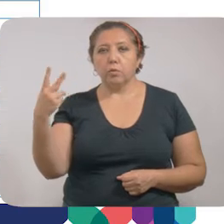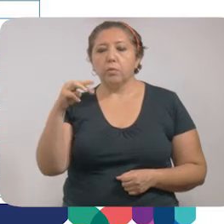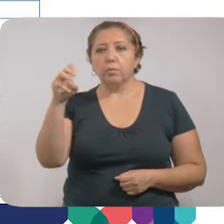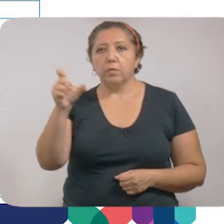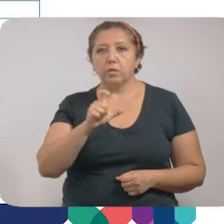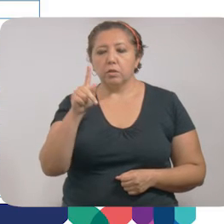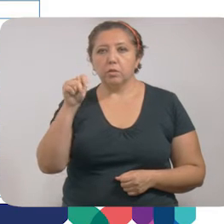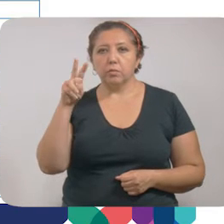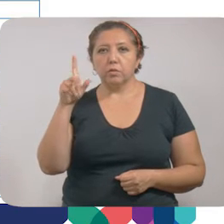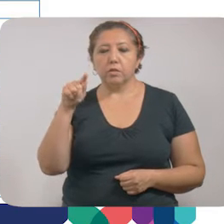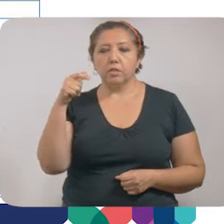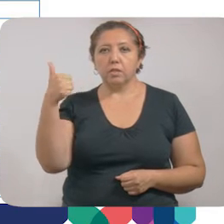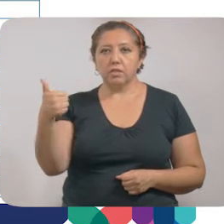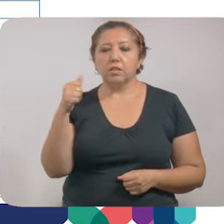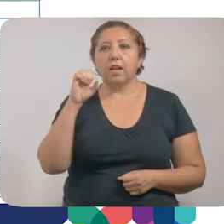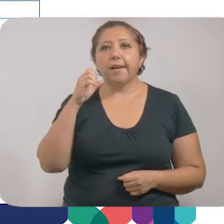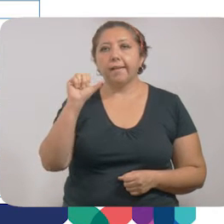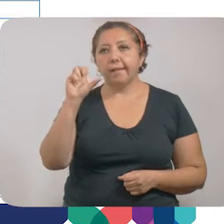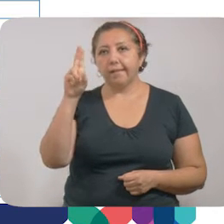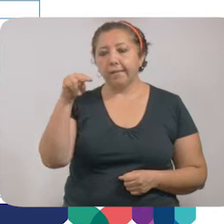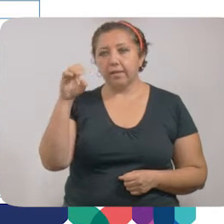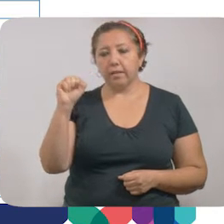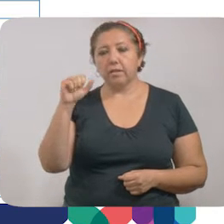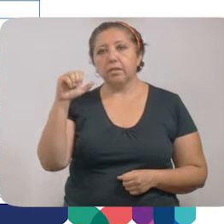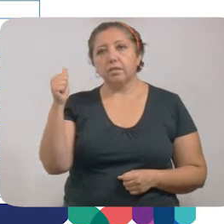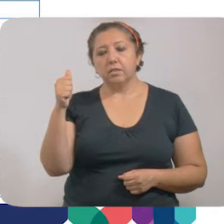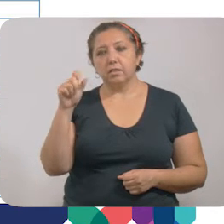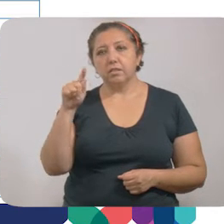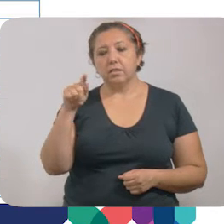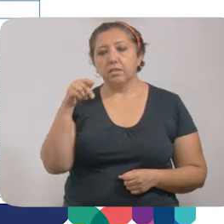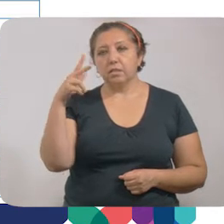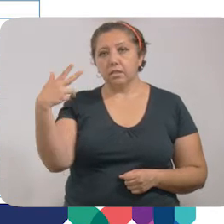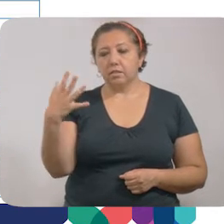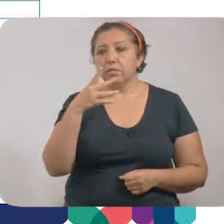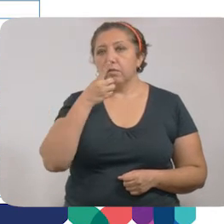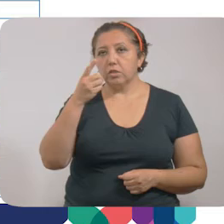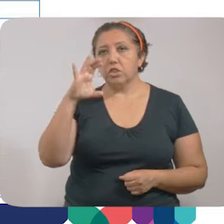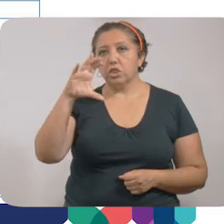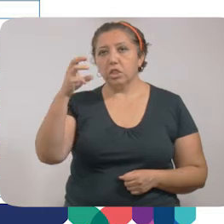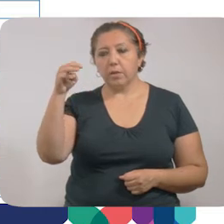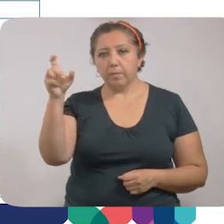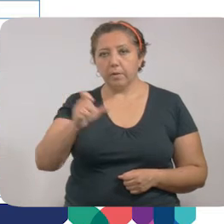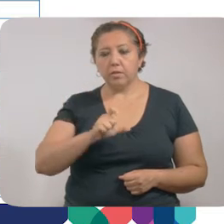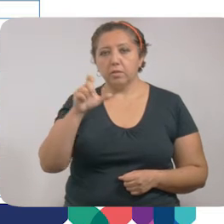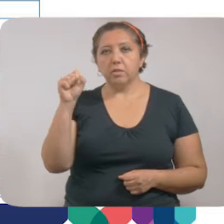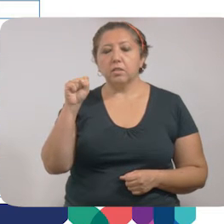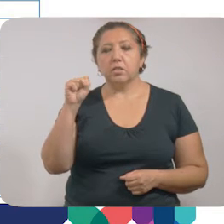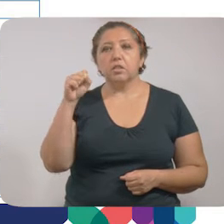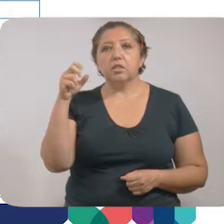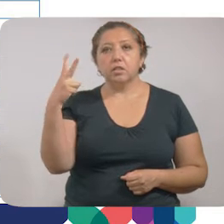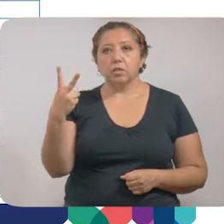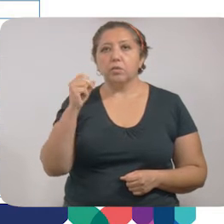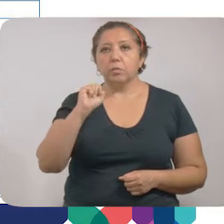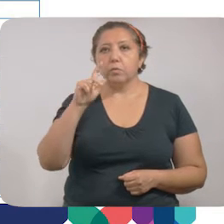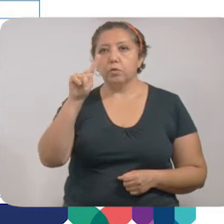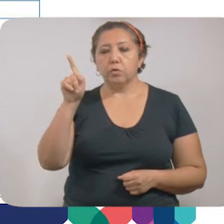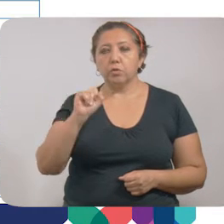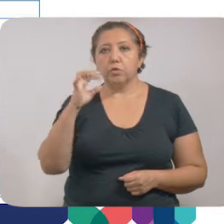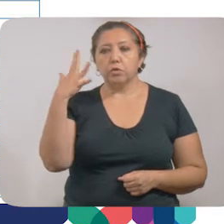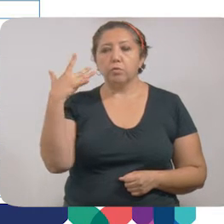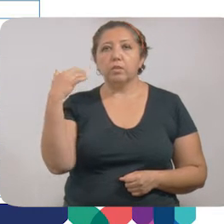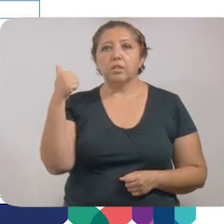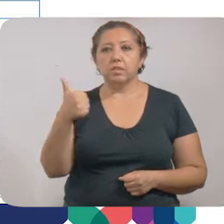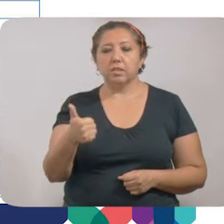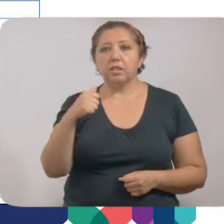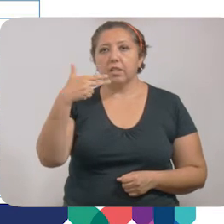Mashcanú 76, Acanqué 65, Oxuscap 63, Chemash 62, Buxot con